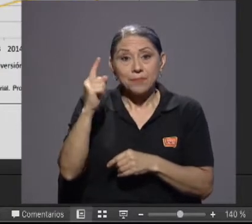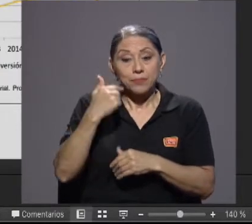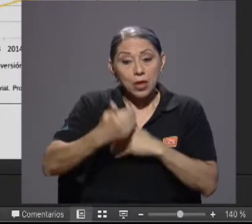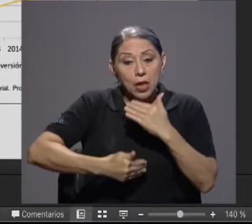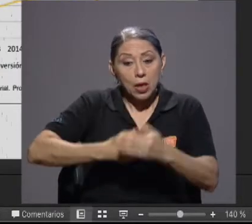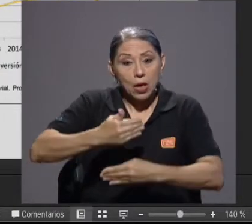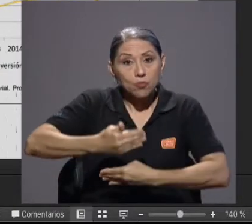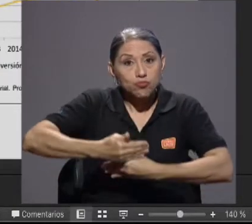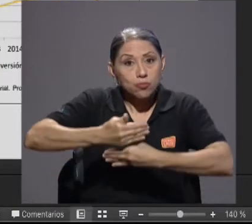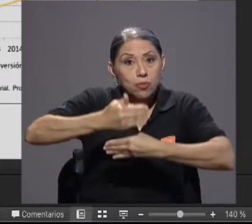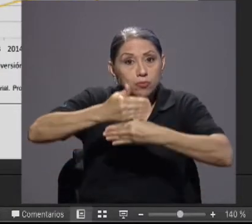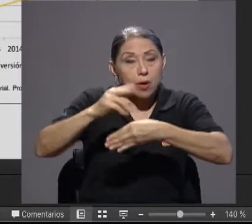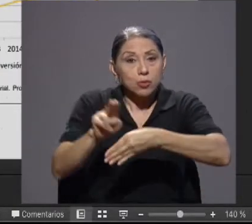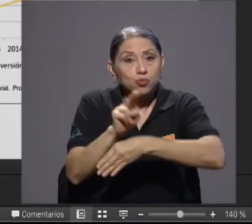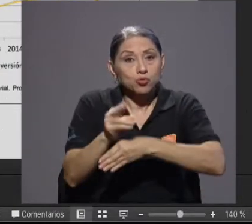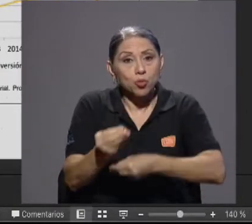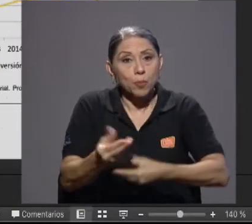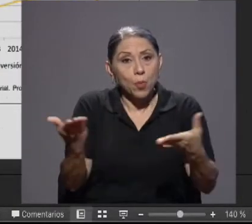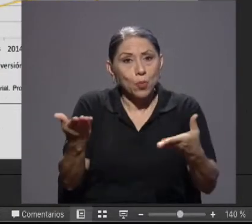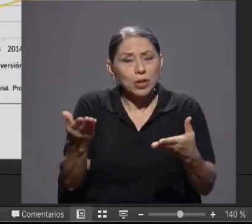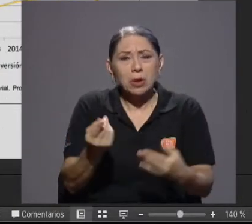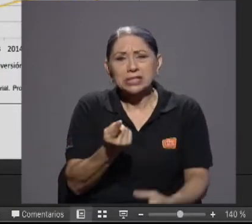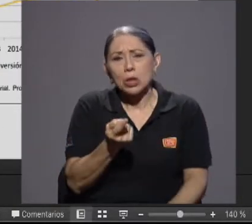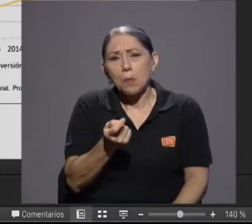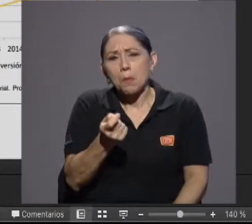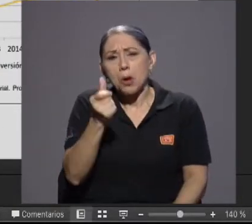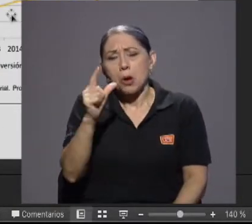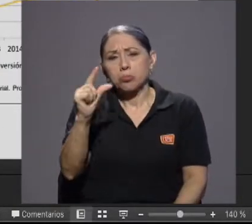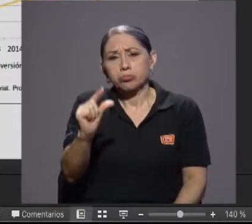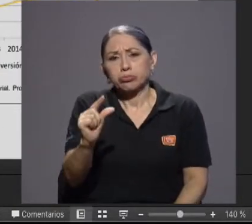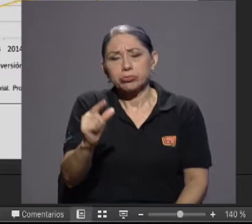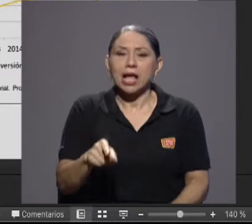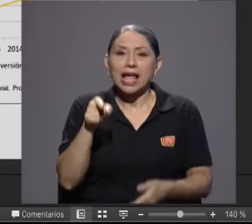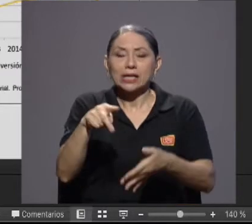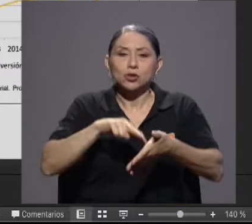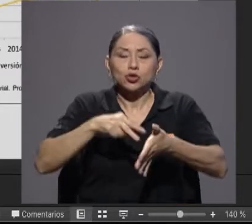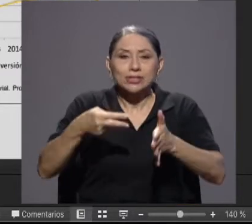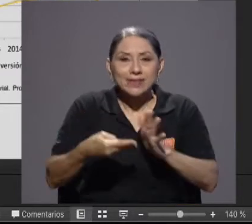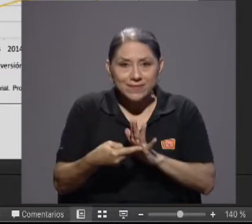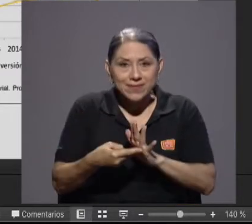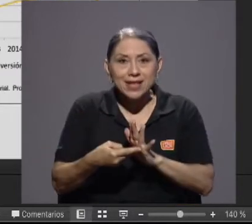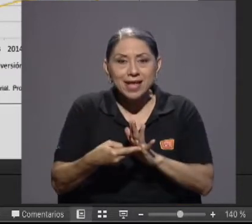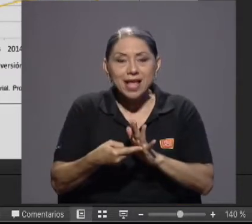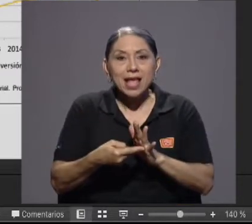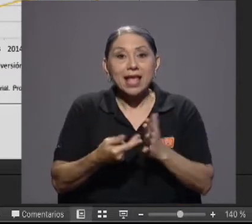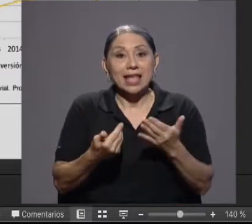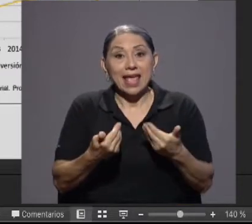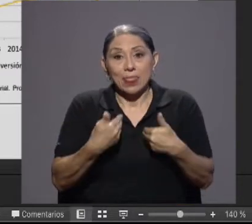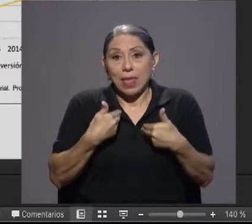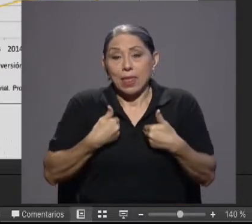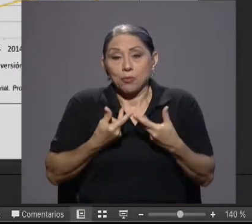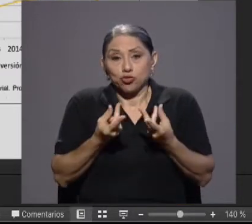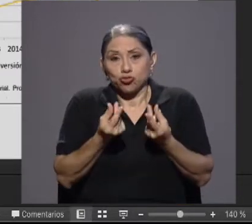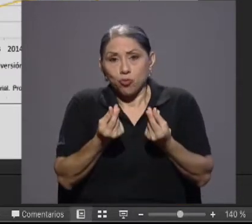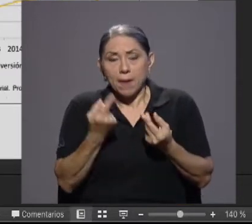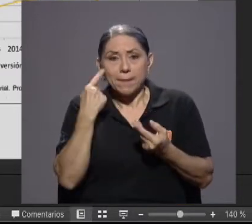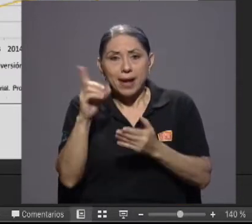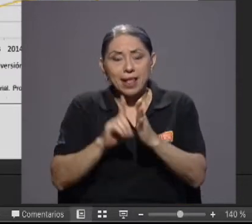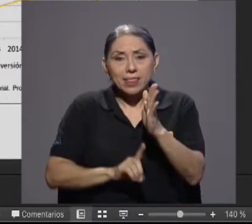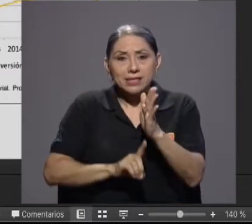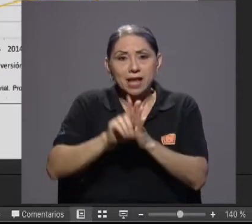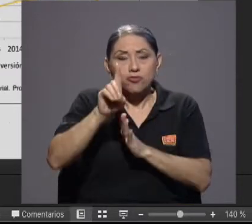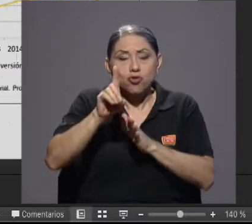uso público ha sido muy escasa. Bueno, esto implica que los recursos que estamos invirtiendo para el desarrollo